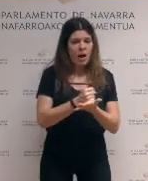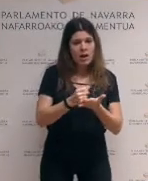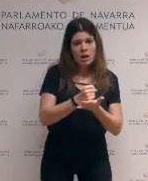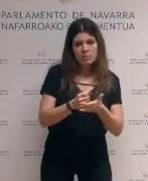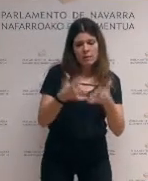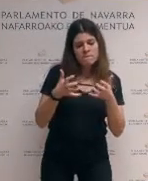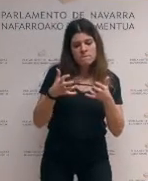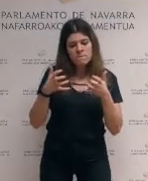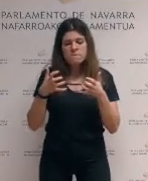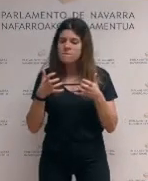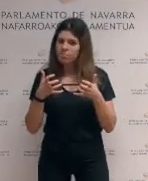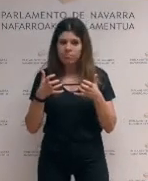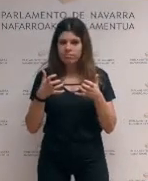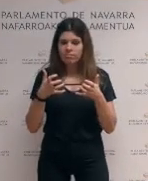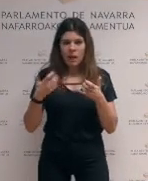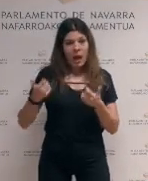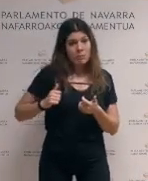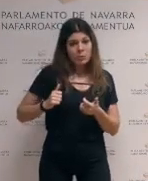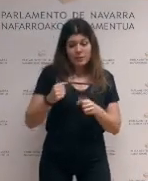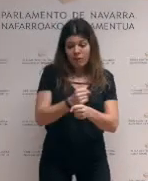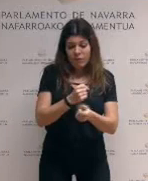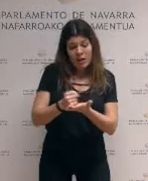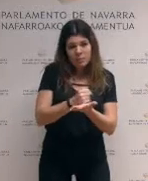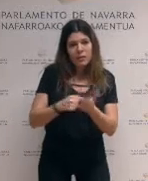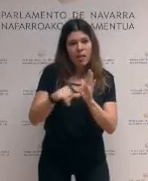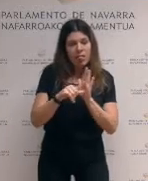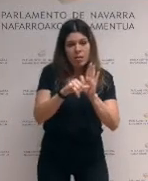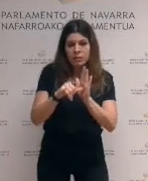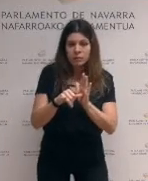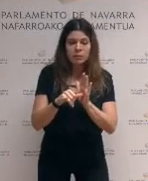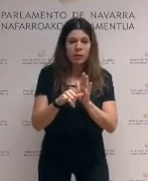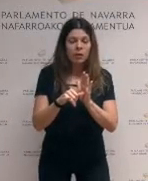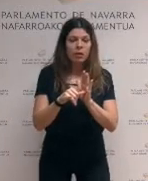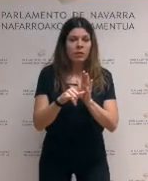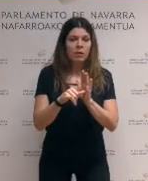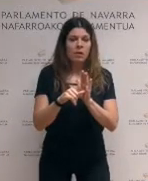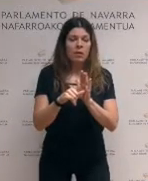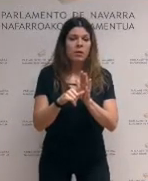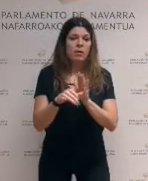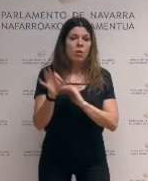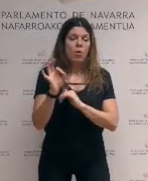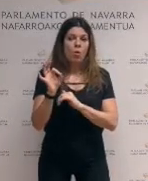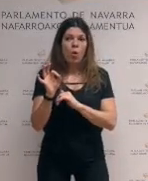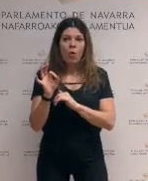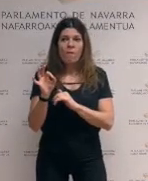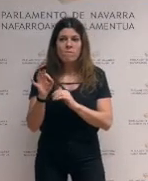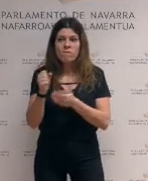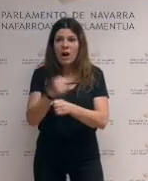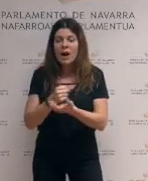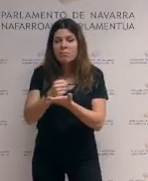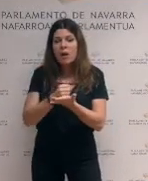de aprovecharnos de esas farmacias cercanas, de utilizar todo ese potencial que tiene la farmacia rural. Por